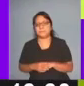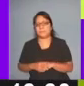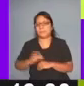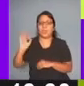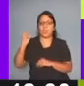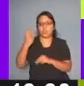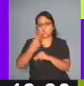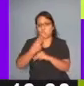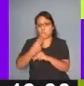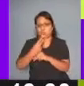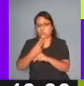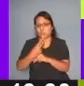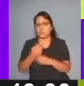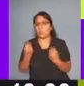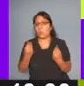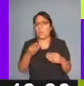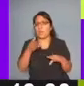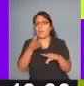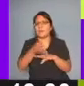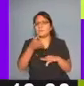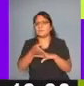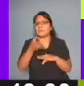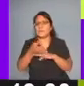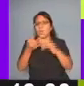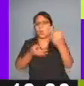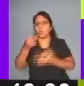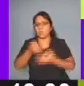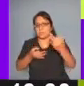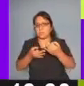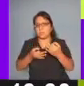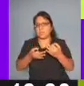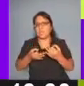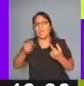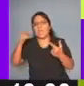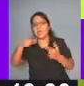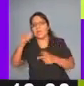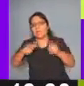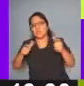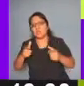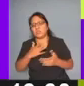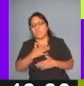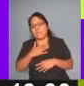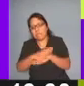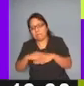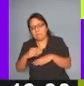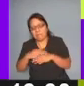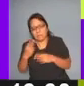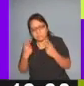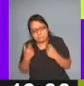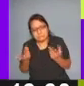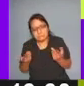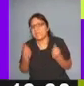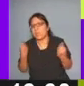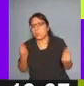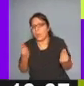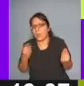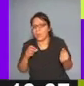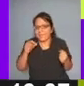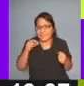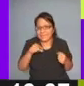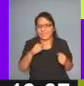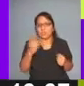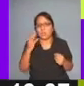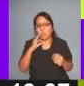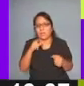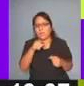es el acceso a la justicia, a las víctimas. En nuestro centro de política criminal, acá